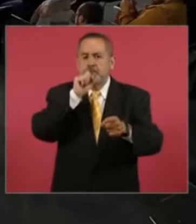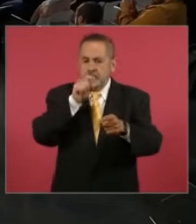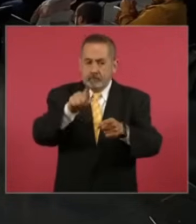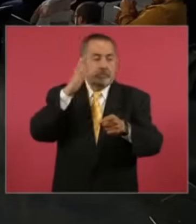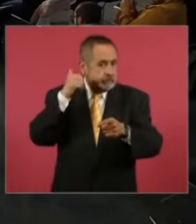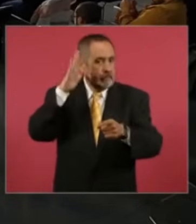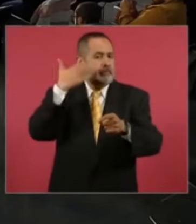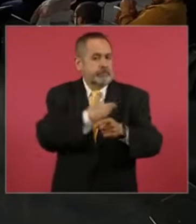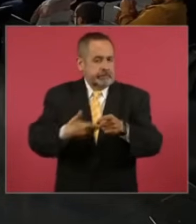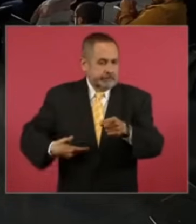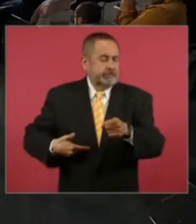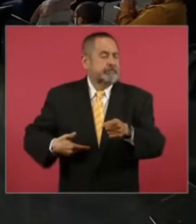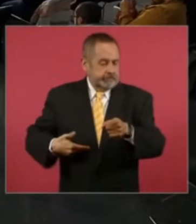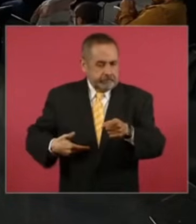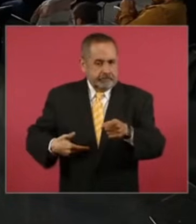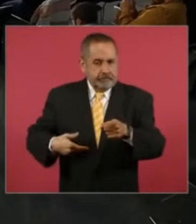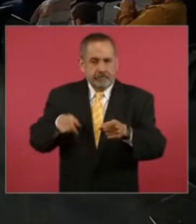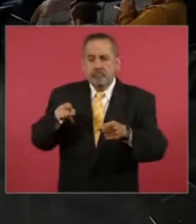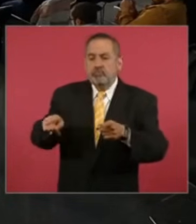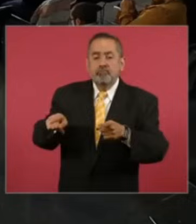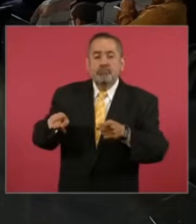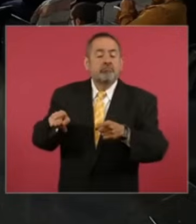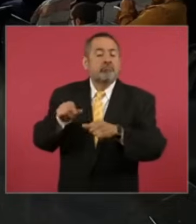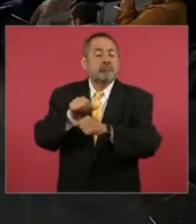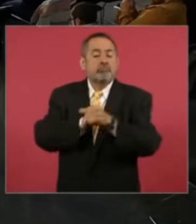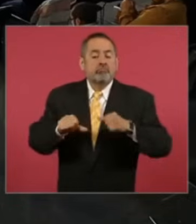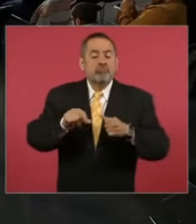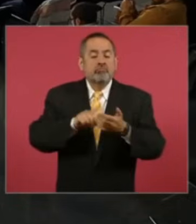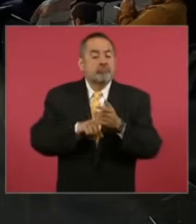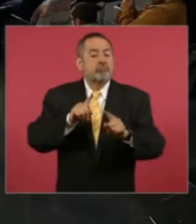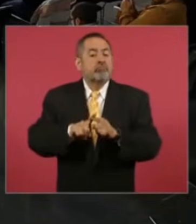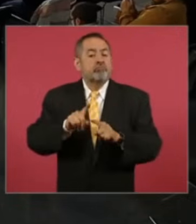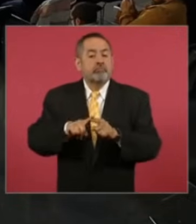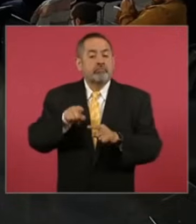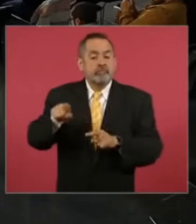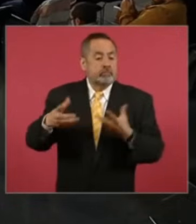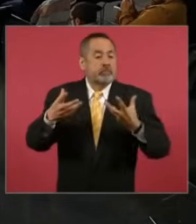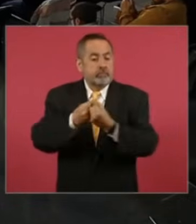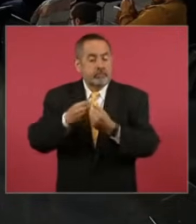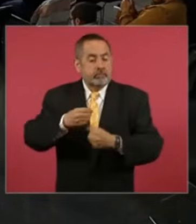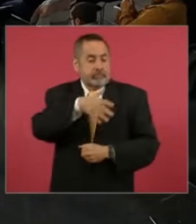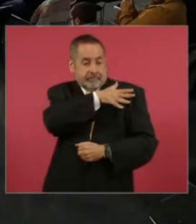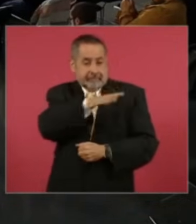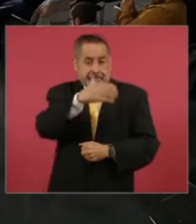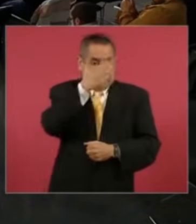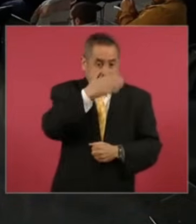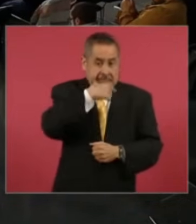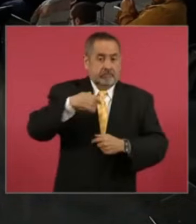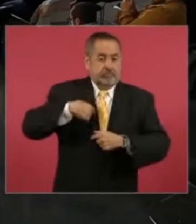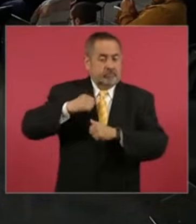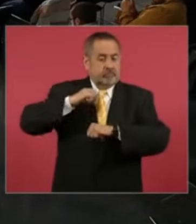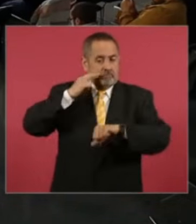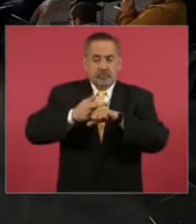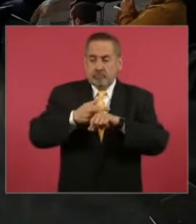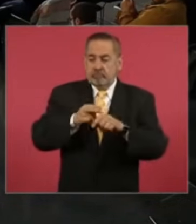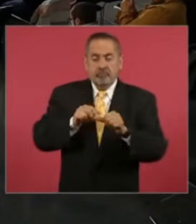presidente, entre otras cosas, porque fue el jefe del Estado Mayor del general Cárdenas en el tiempo que el